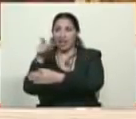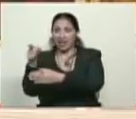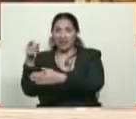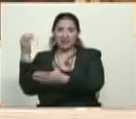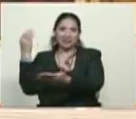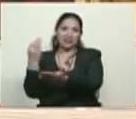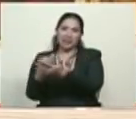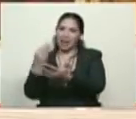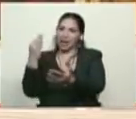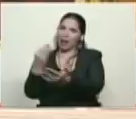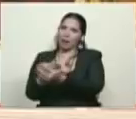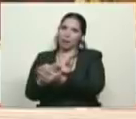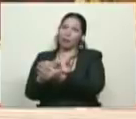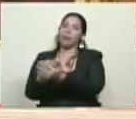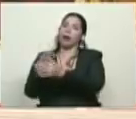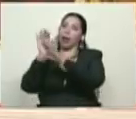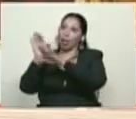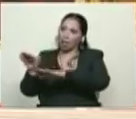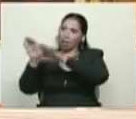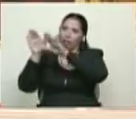del gobierno de los Estados Unidos,